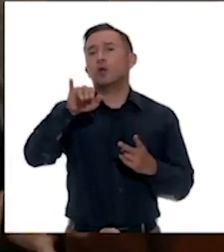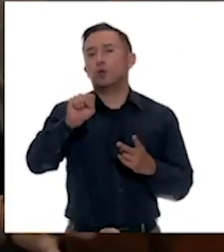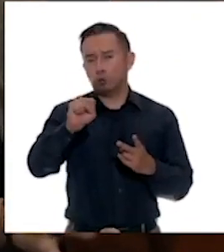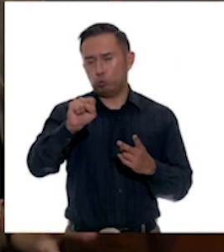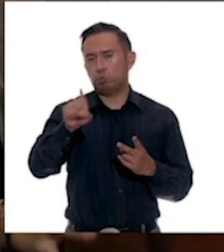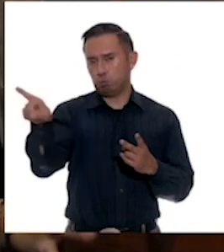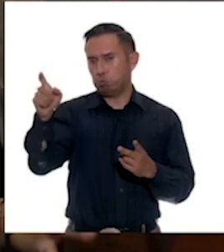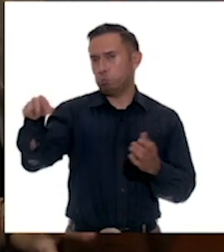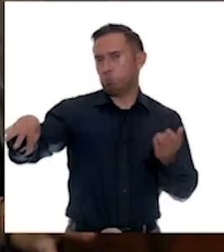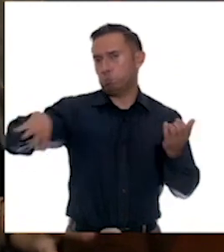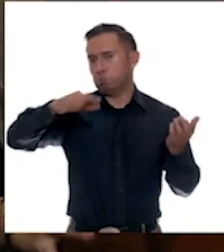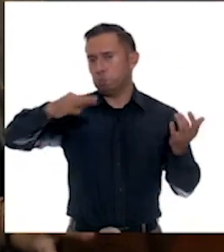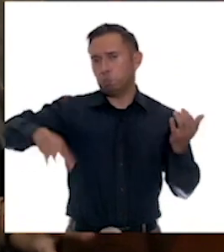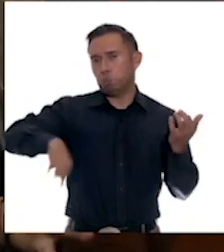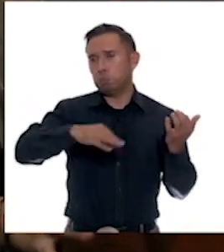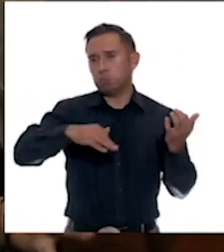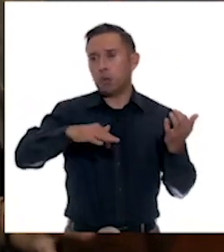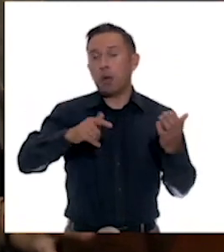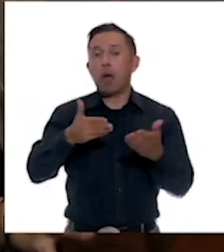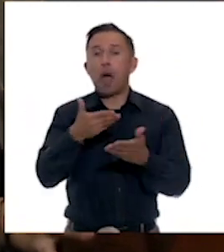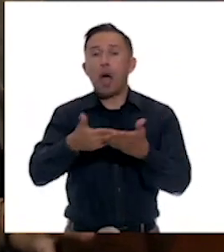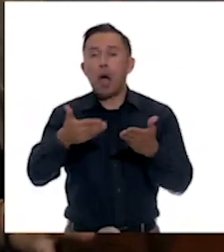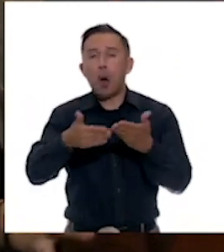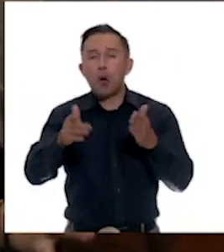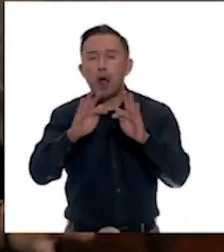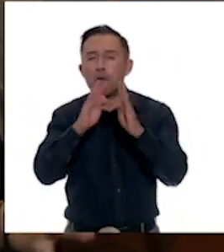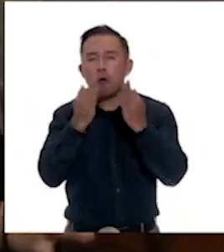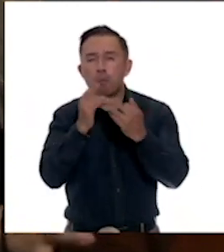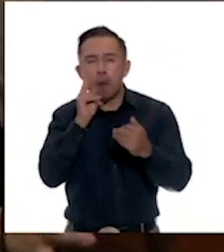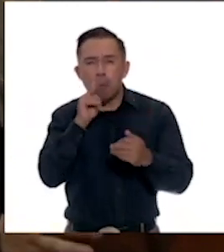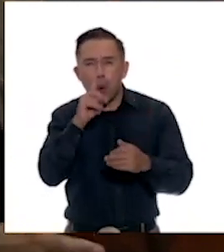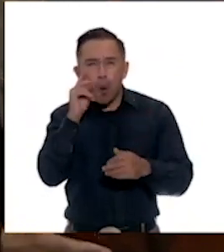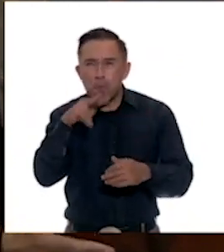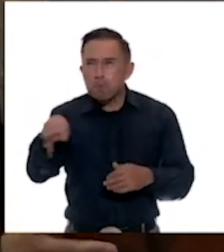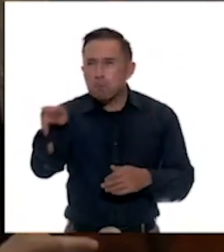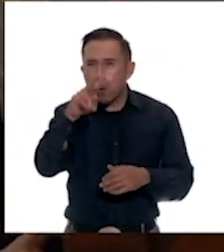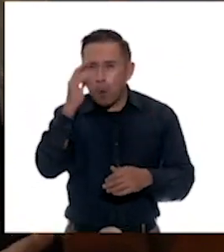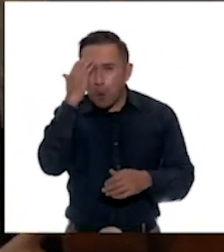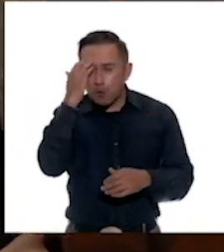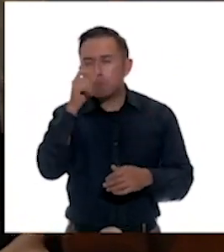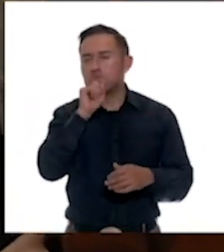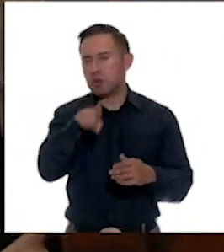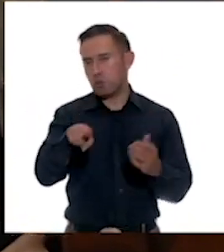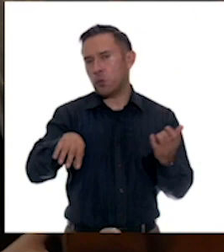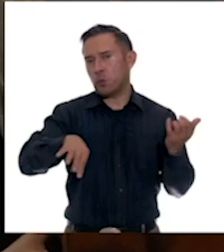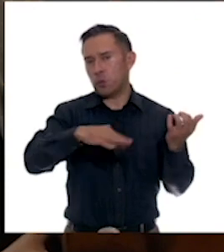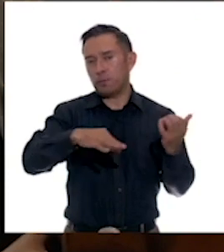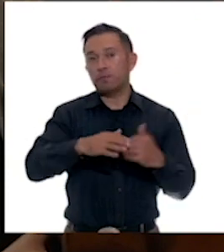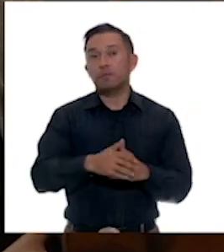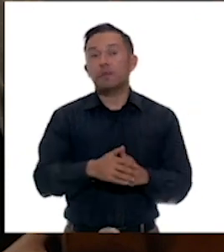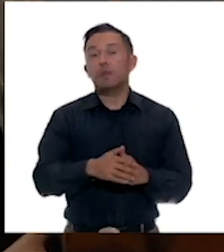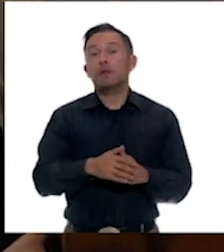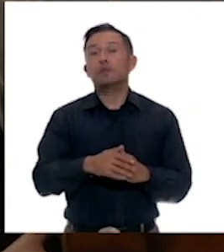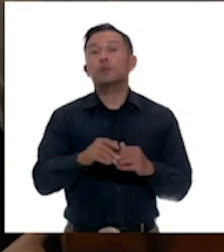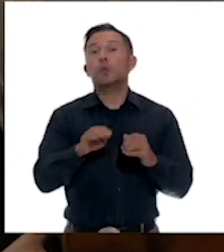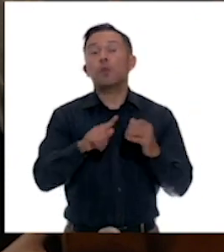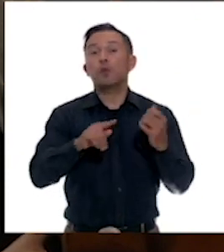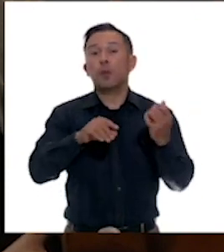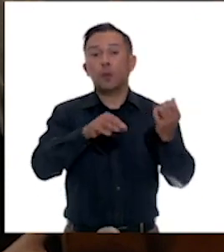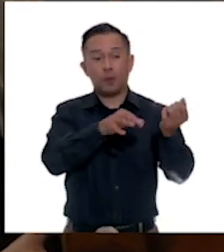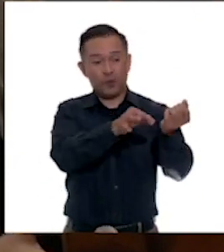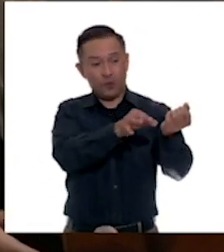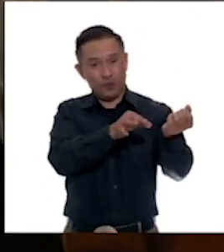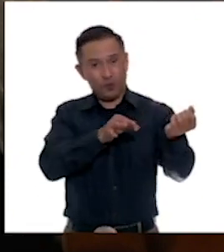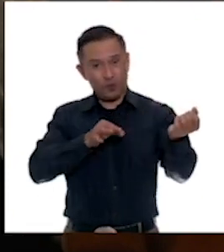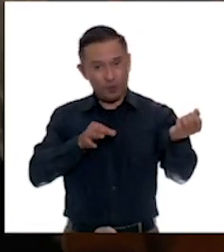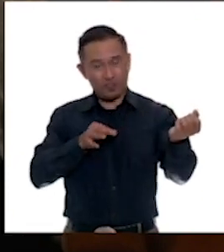El violín puede tener la forma que vemos actualmente. El violín viene de la familia de las cuerdas frotadas. ¿Por qué de las